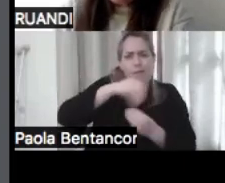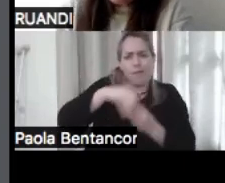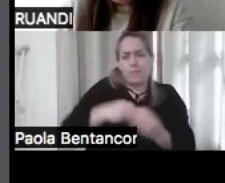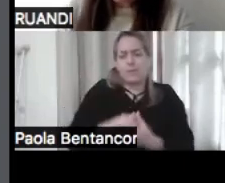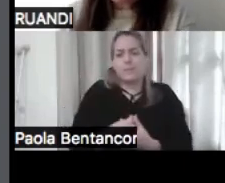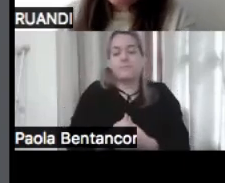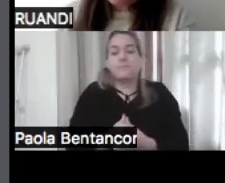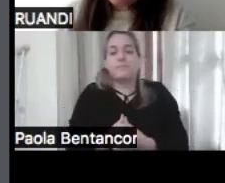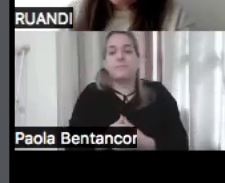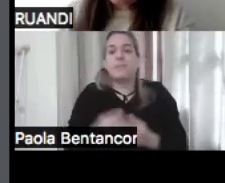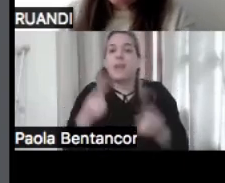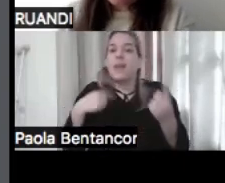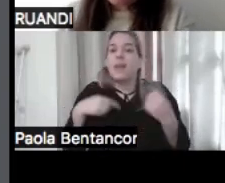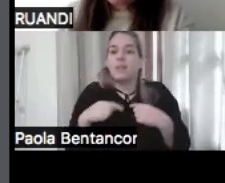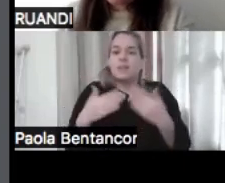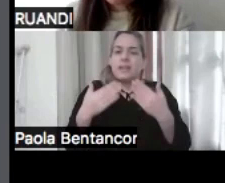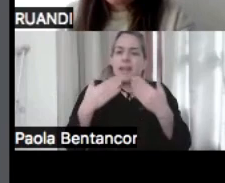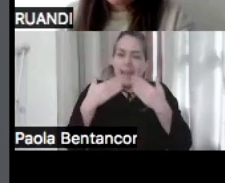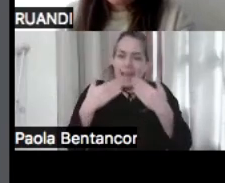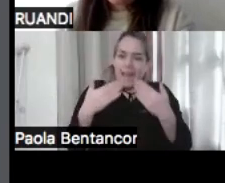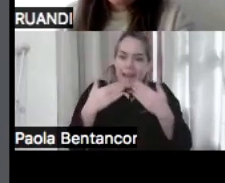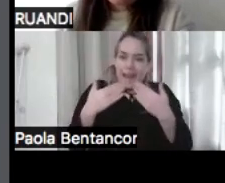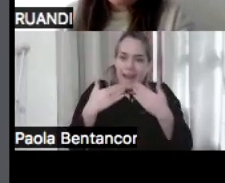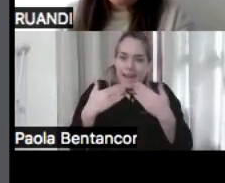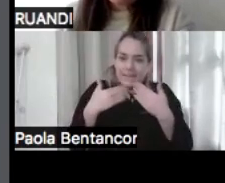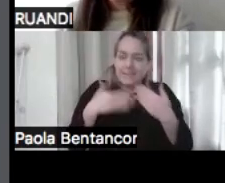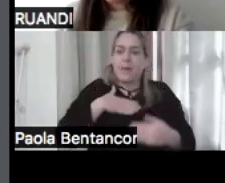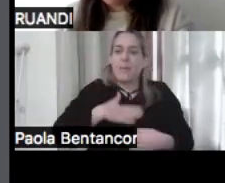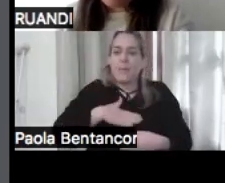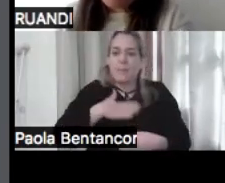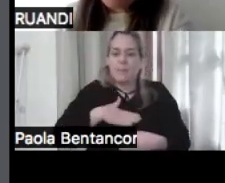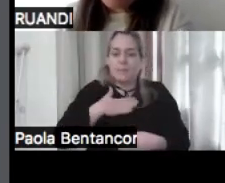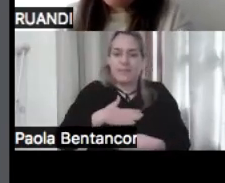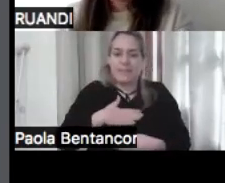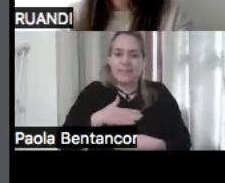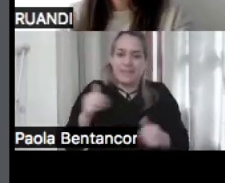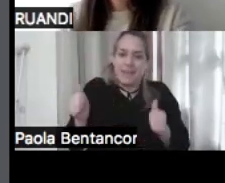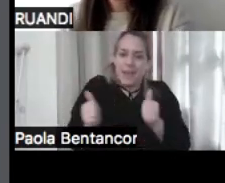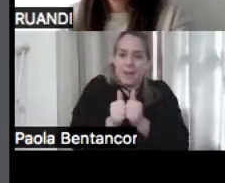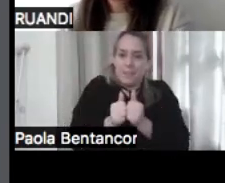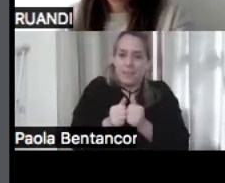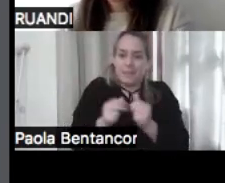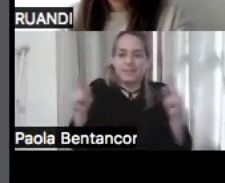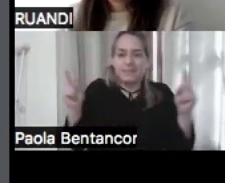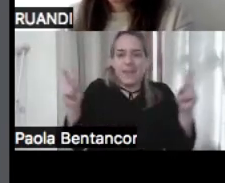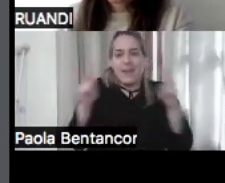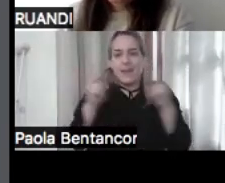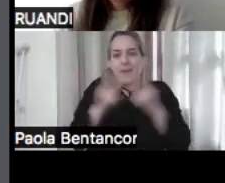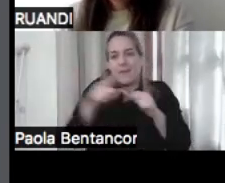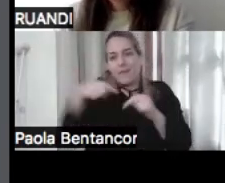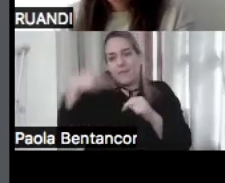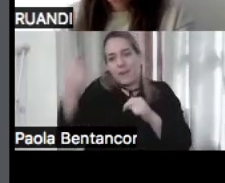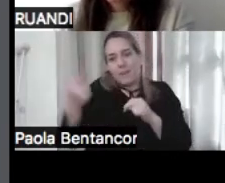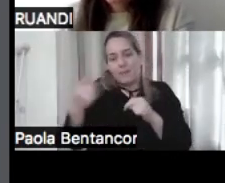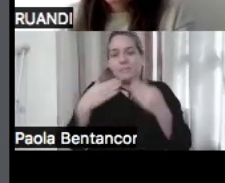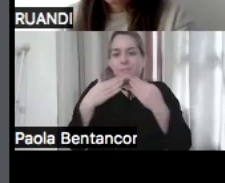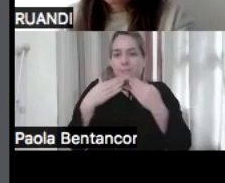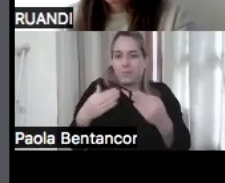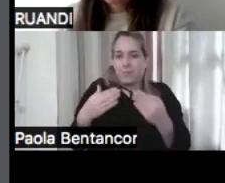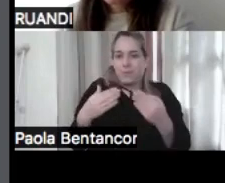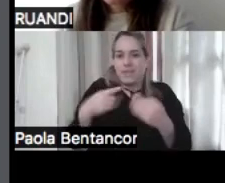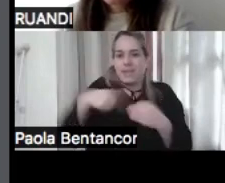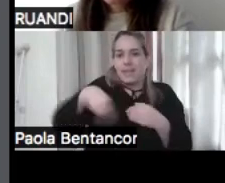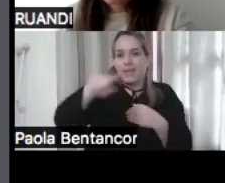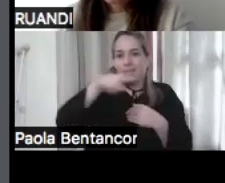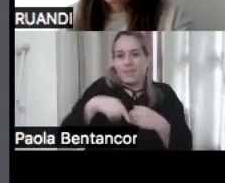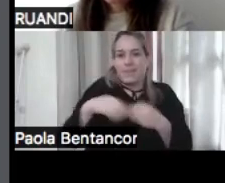Bueno, entonces agradecerte nuevamente, Fernanda, fue un placer y nos vemos la próxima. Muchísimas gracias, Emi, muchísimas